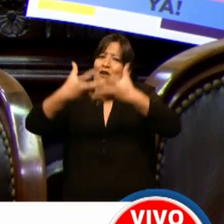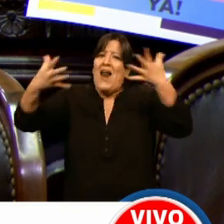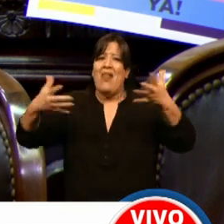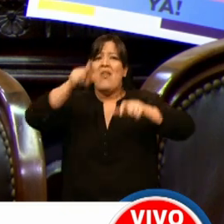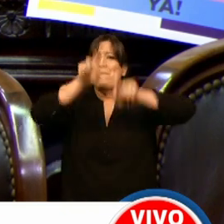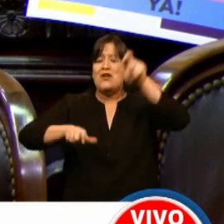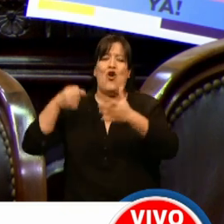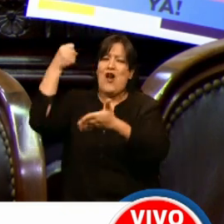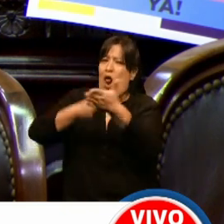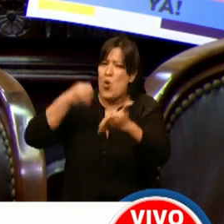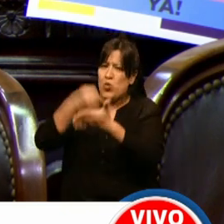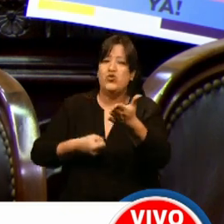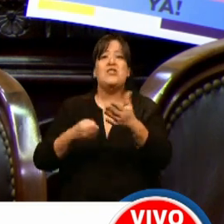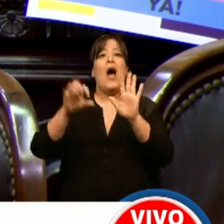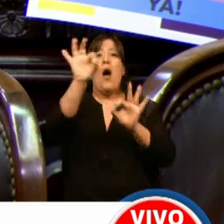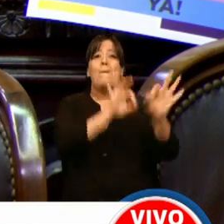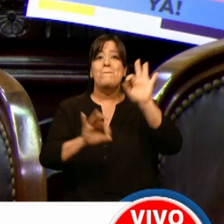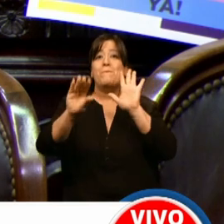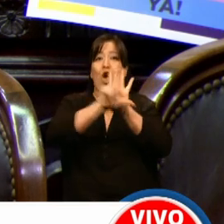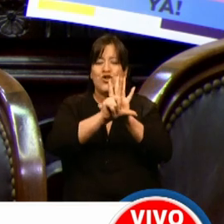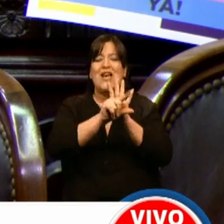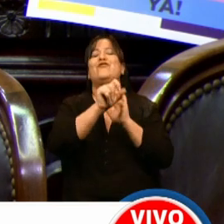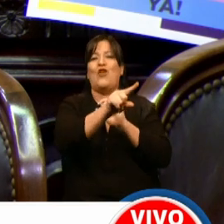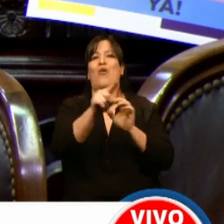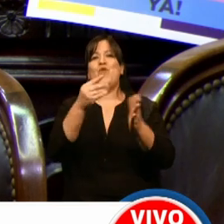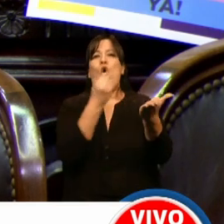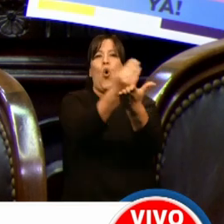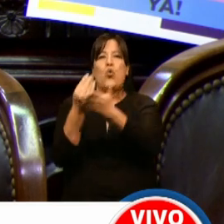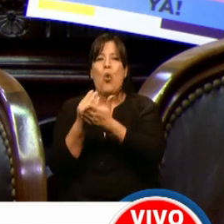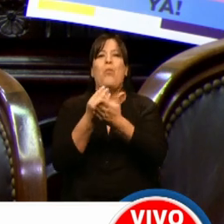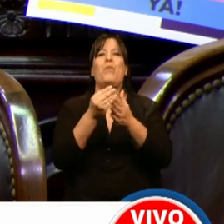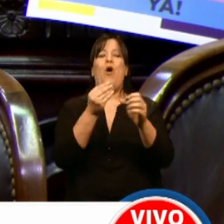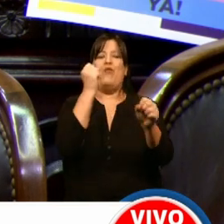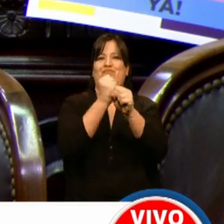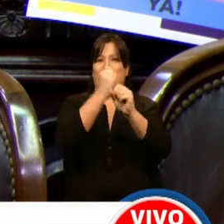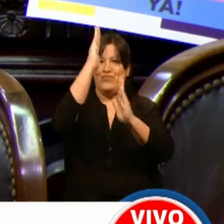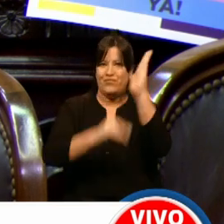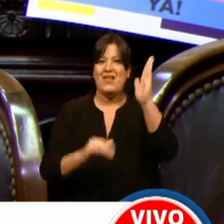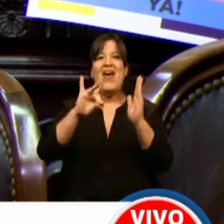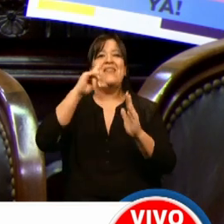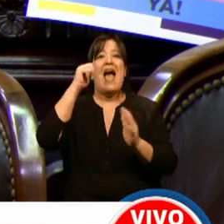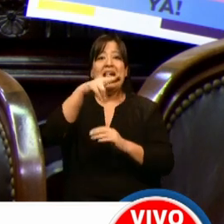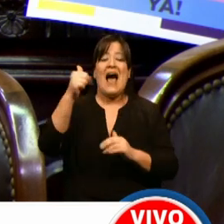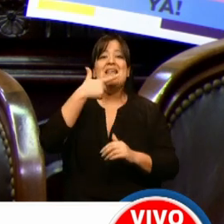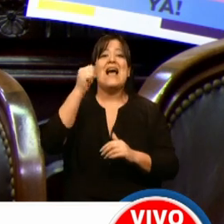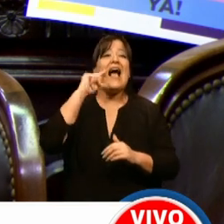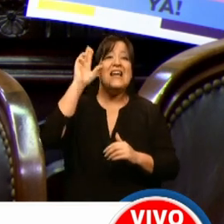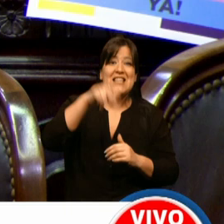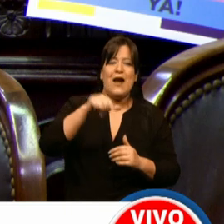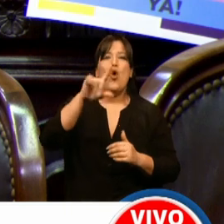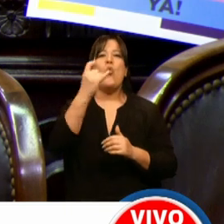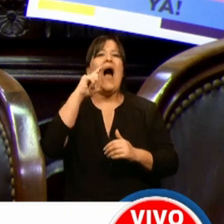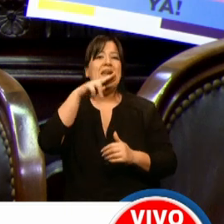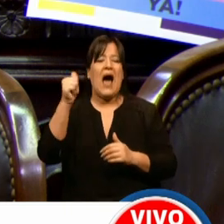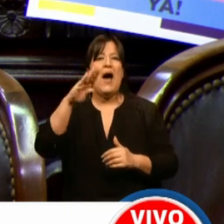el proyecto de cupo de inclusión laboral trans lohana berkins diana sacayán y también